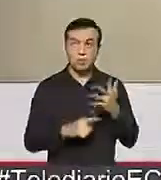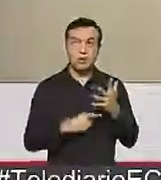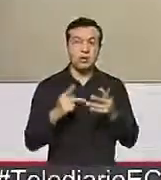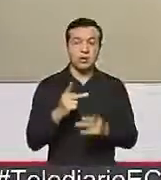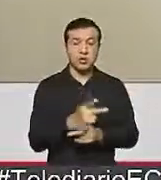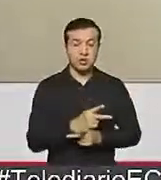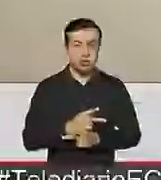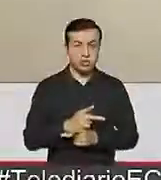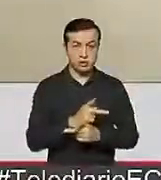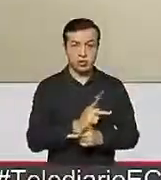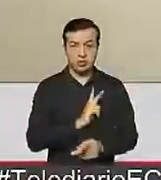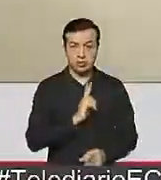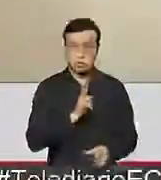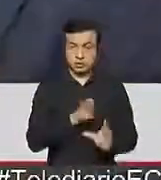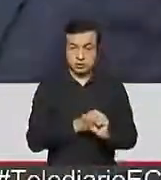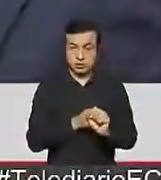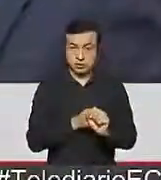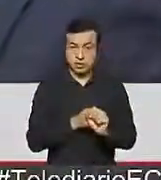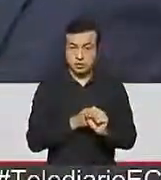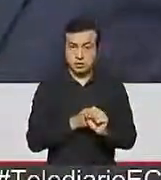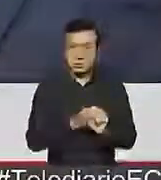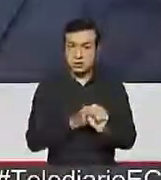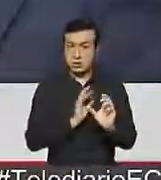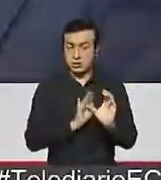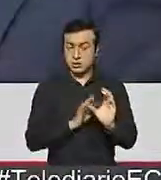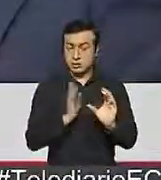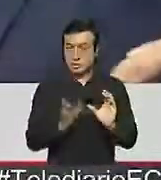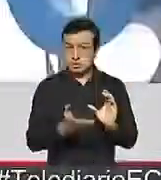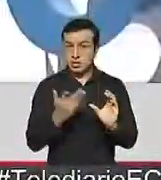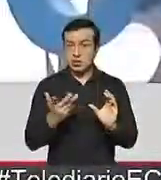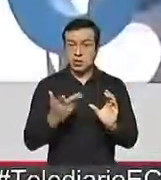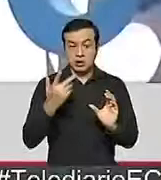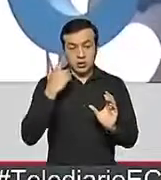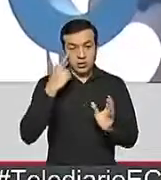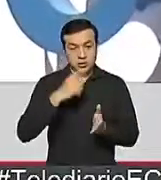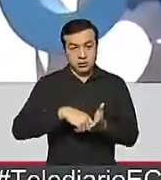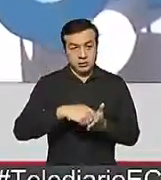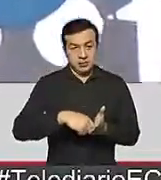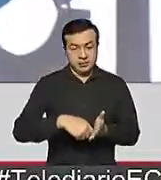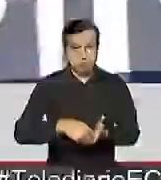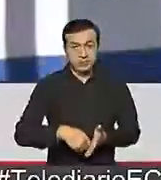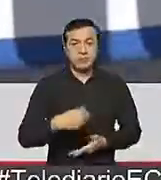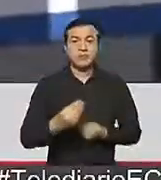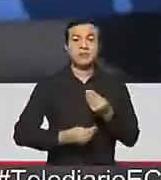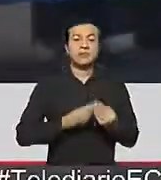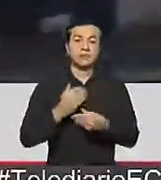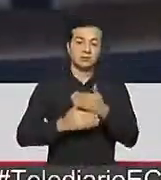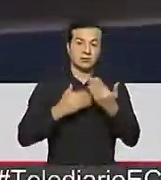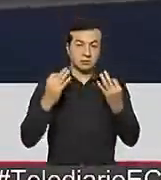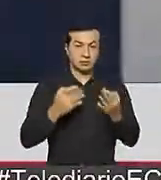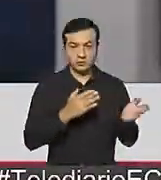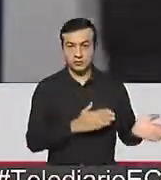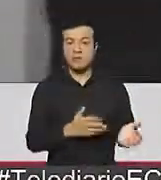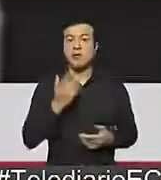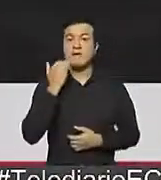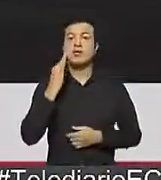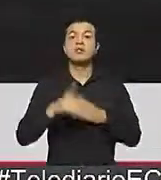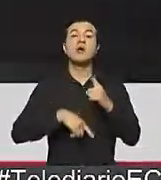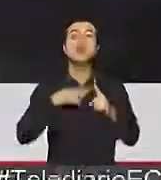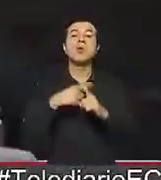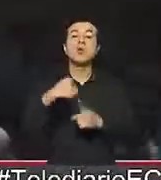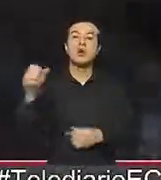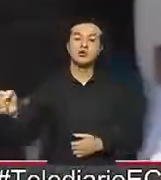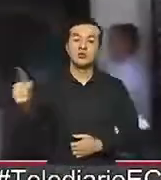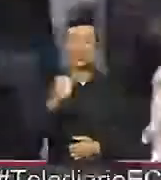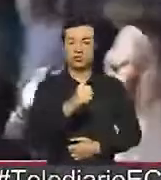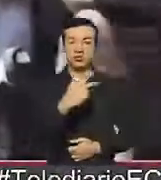Consejo de Participación Ciudadana. En adelante resta la recolección de firmas para formalizar el proceso y fijar fecha para la comparecencia